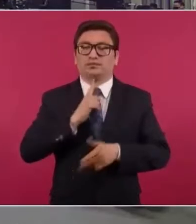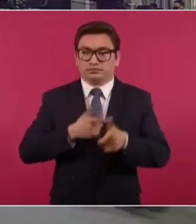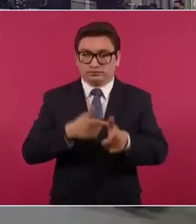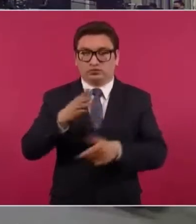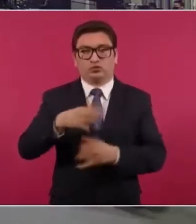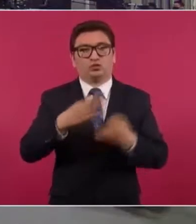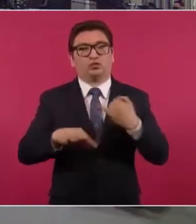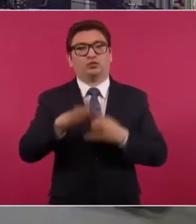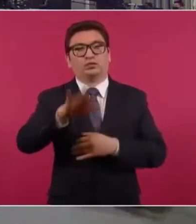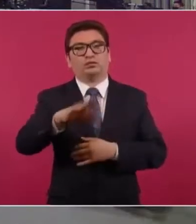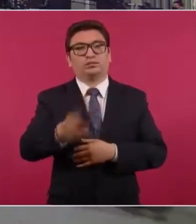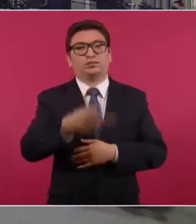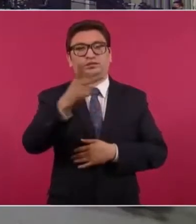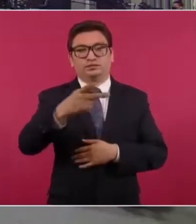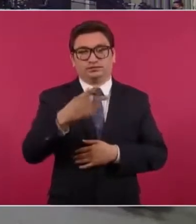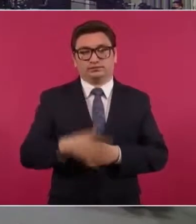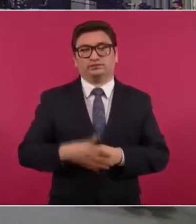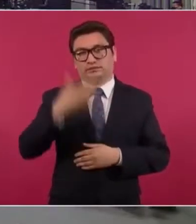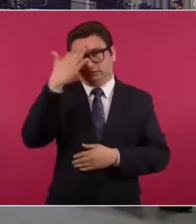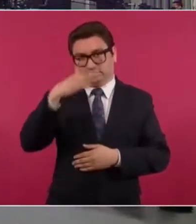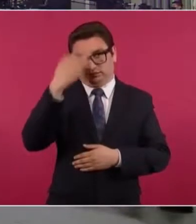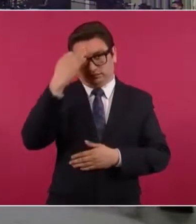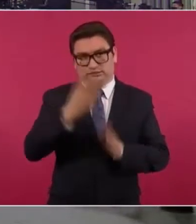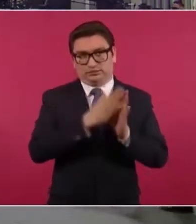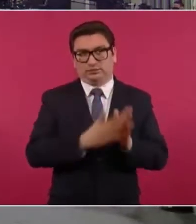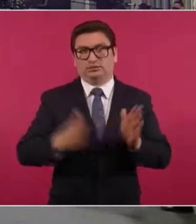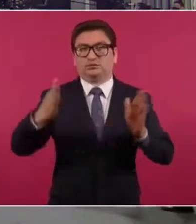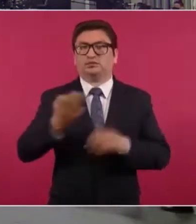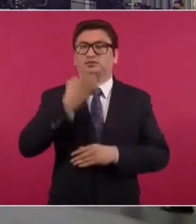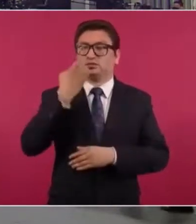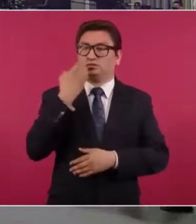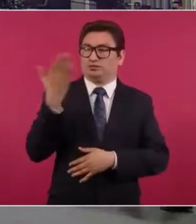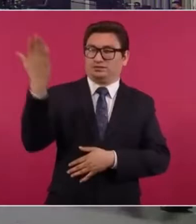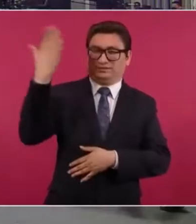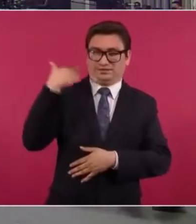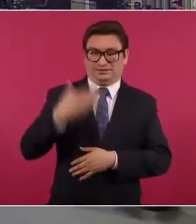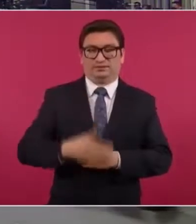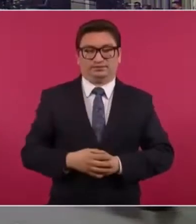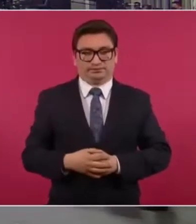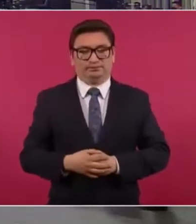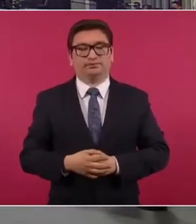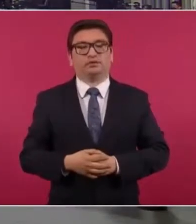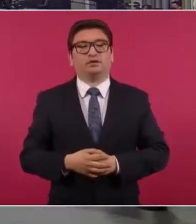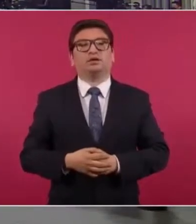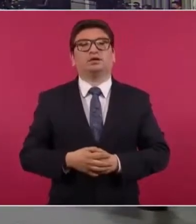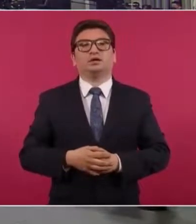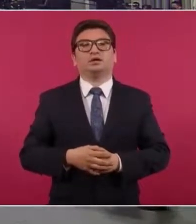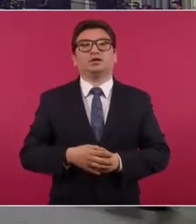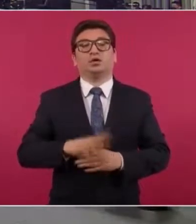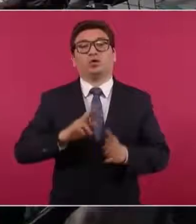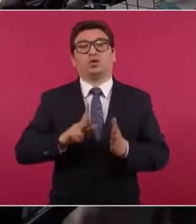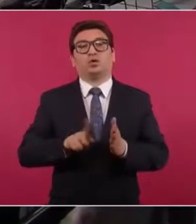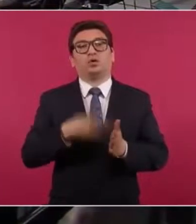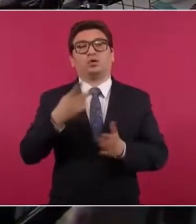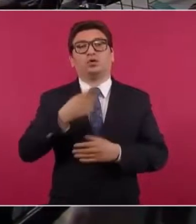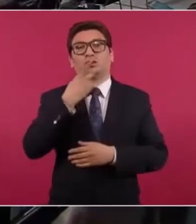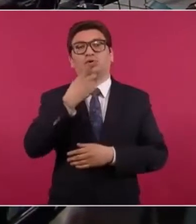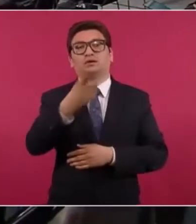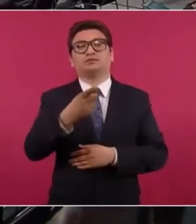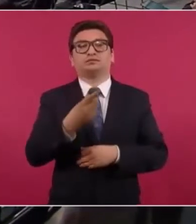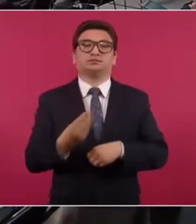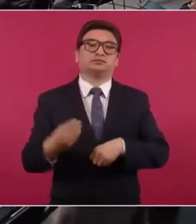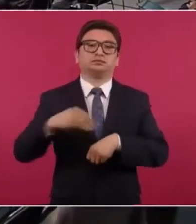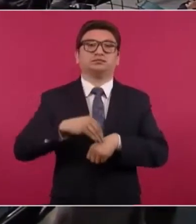Finalmente, presidente, en el ciclo pasado, en el ciclo escolar pasado, se determinó nuevamente